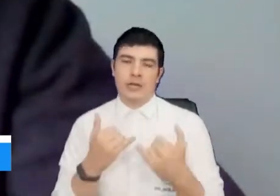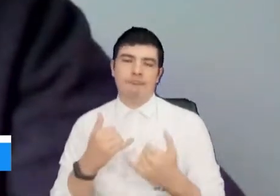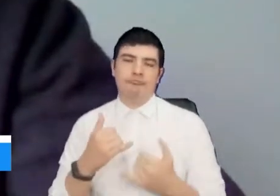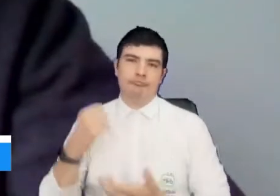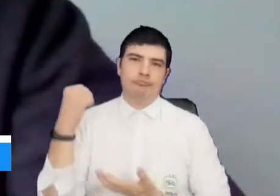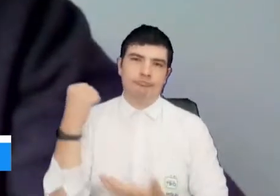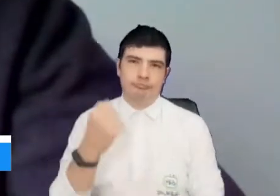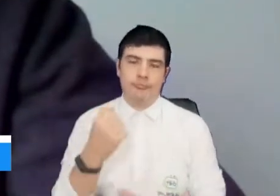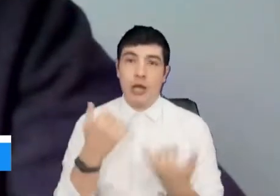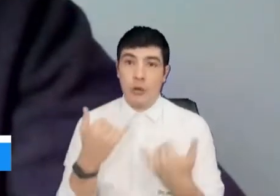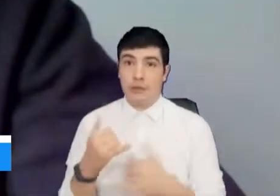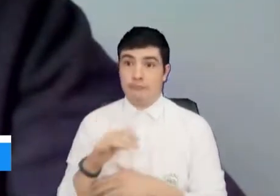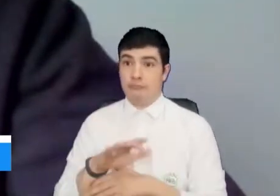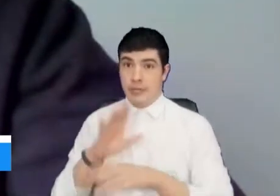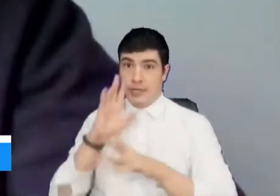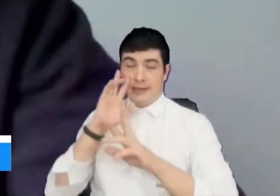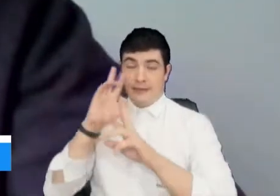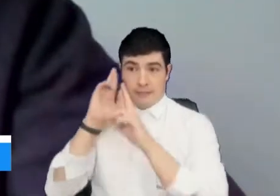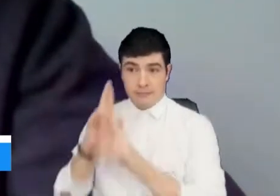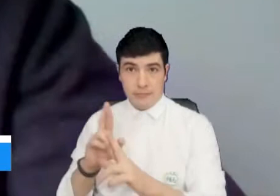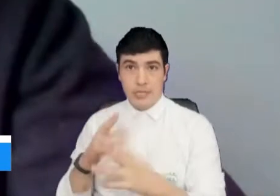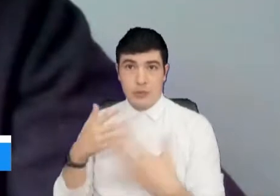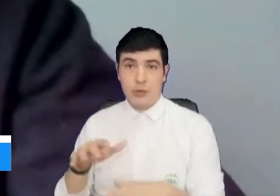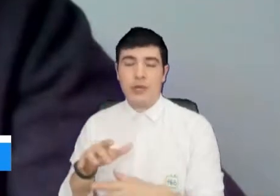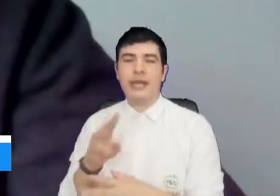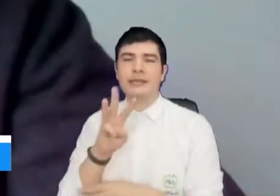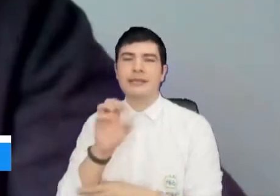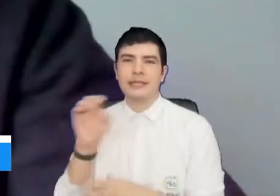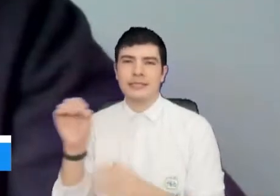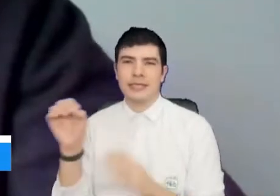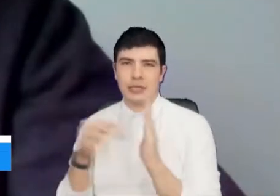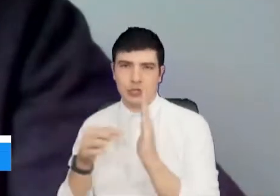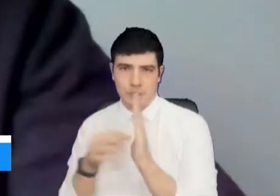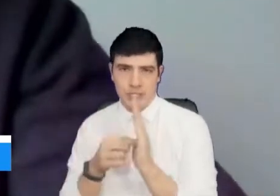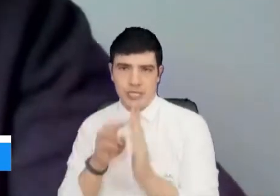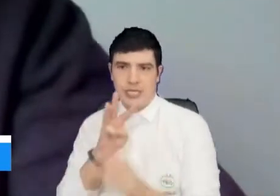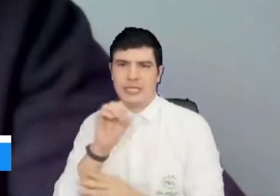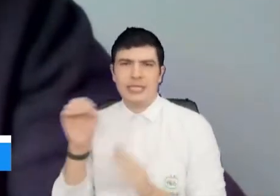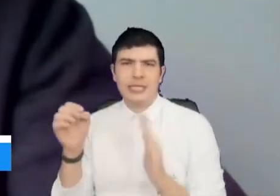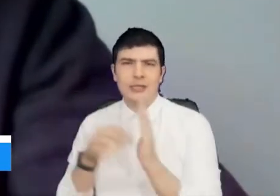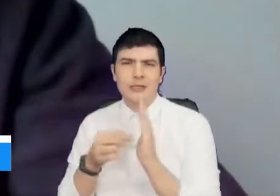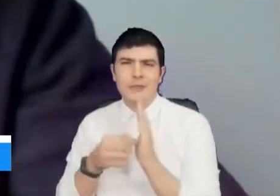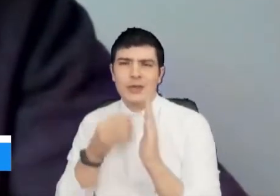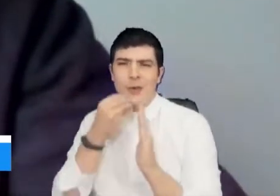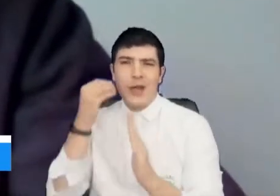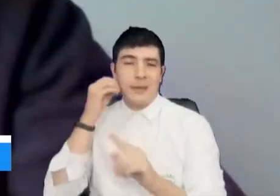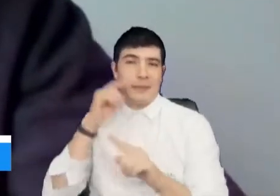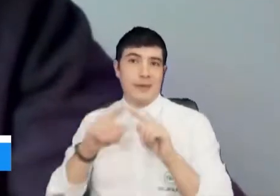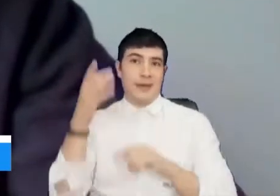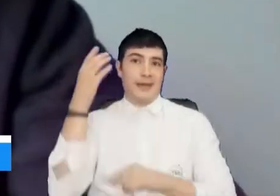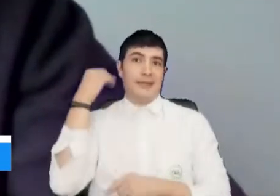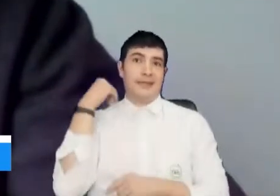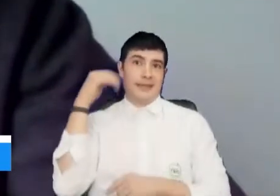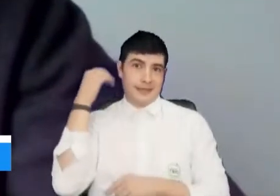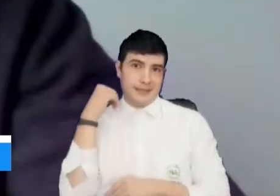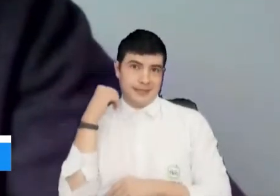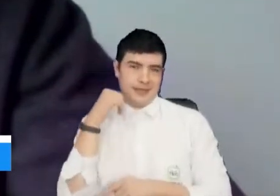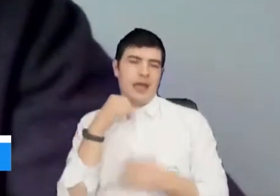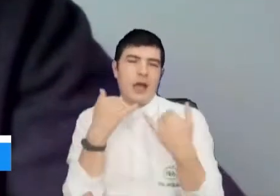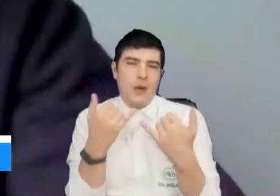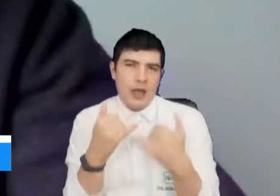300 mil hogares, empezamos directamente con 1 millón de hogares en pobreza extrema para corregir una